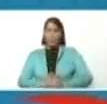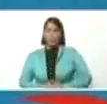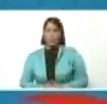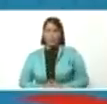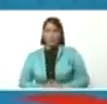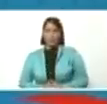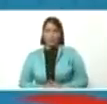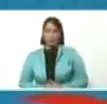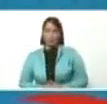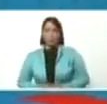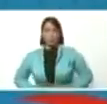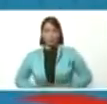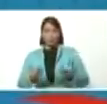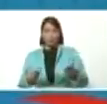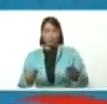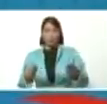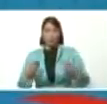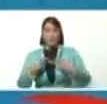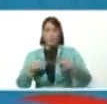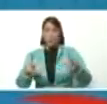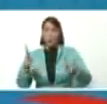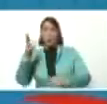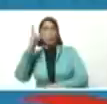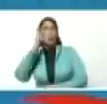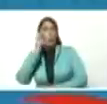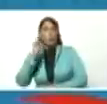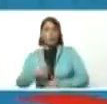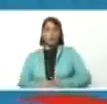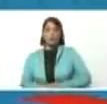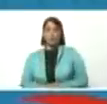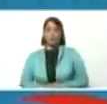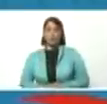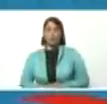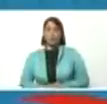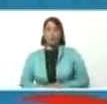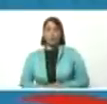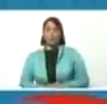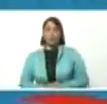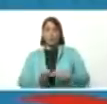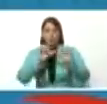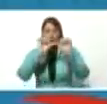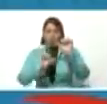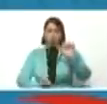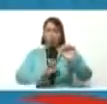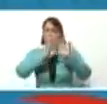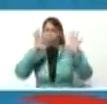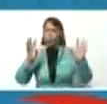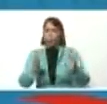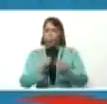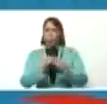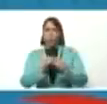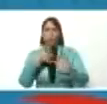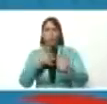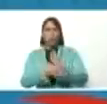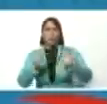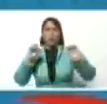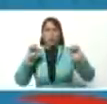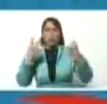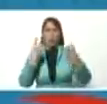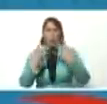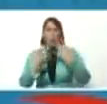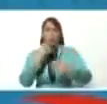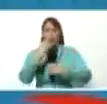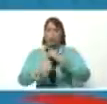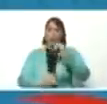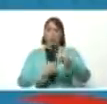le dieras a todo el público que nos escucha un briefing completo de los logros de esta Feria